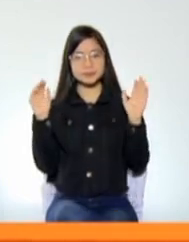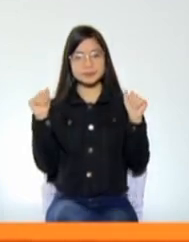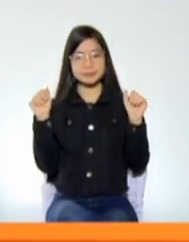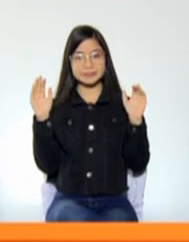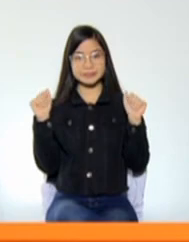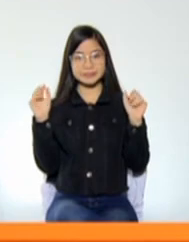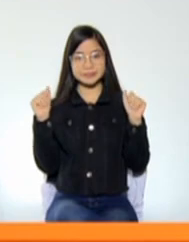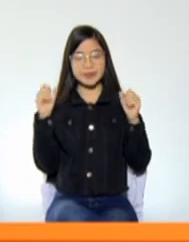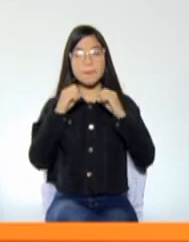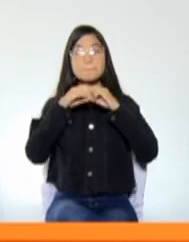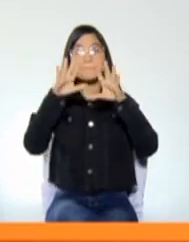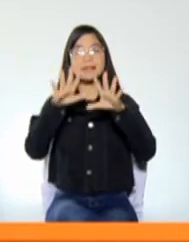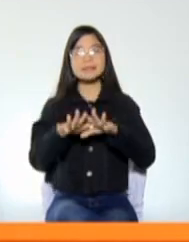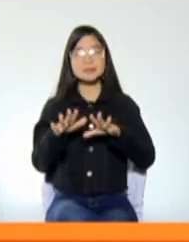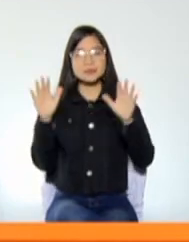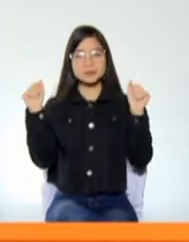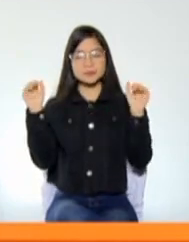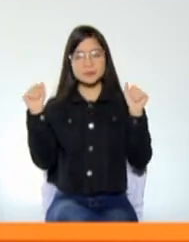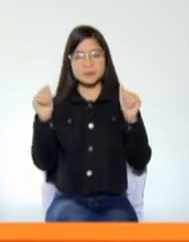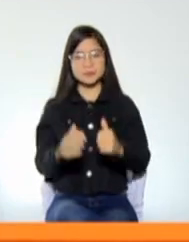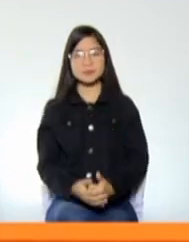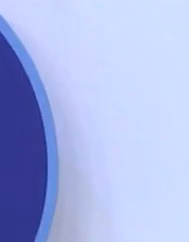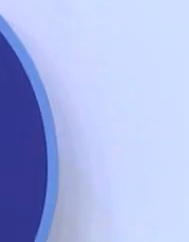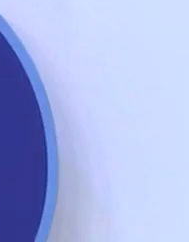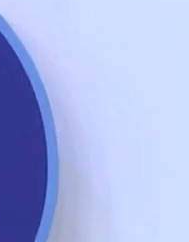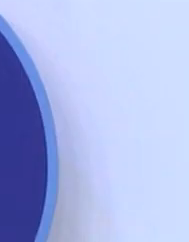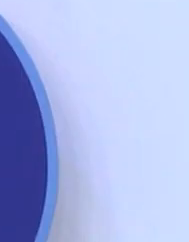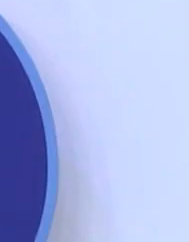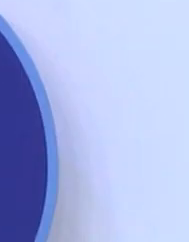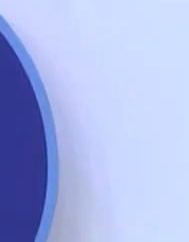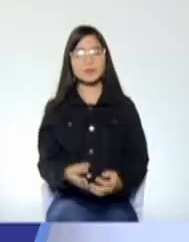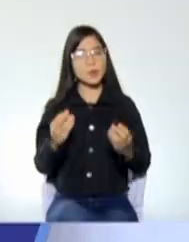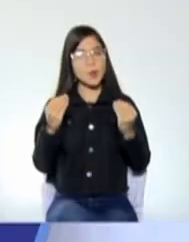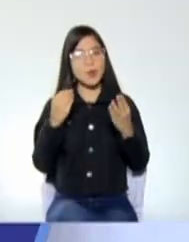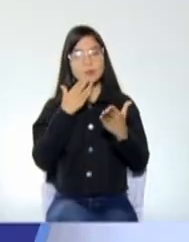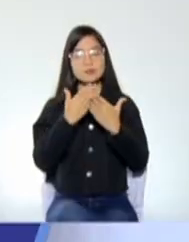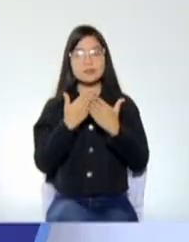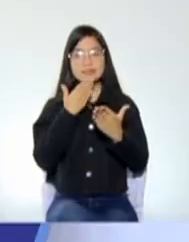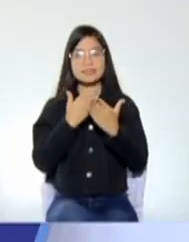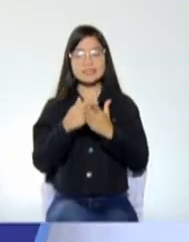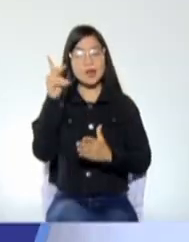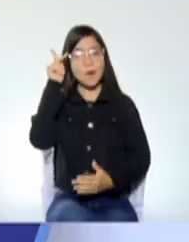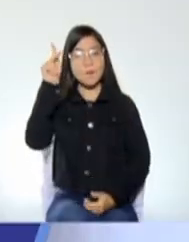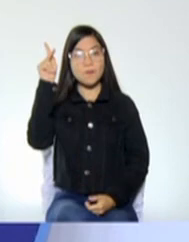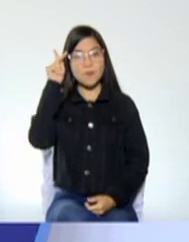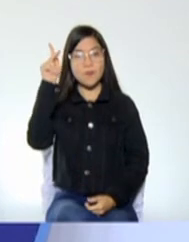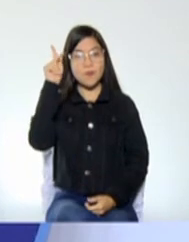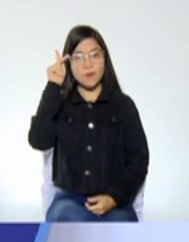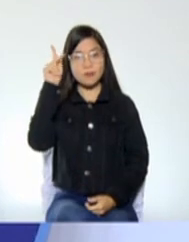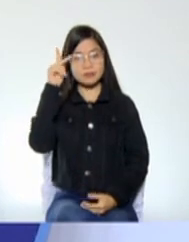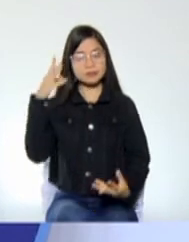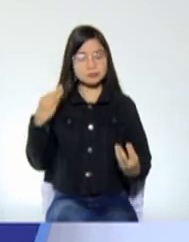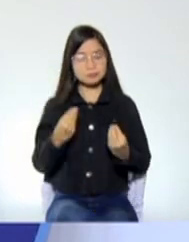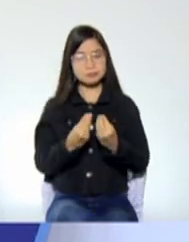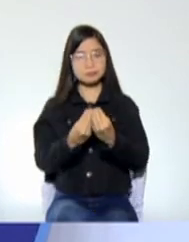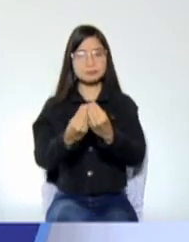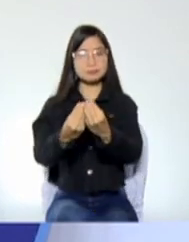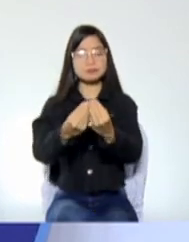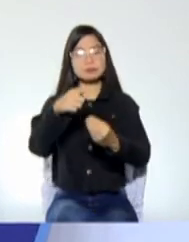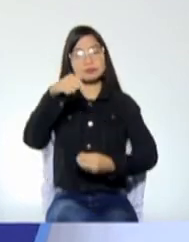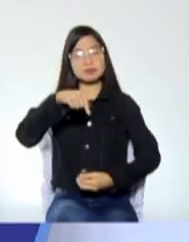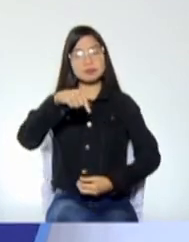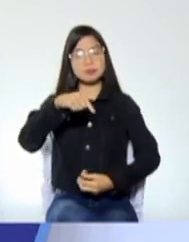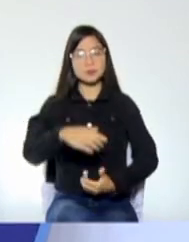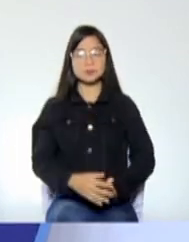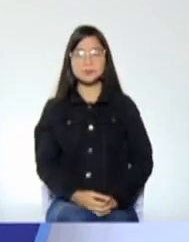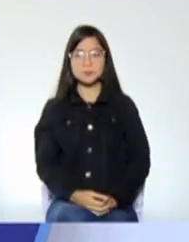oportunidad. Muchas bendiciones. Chao. Muchas gracias a nuestros profesores que nos acompañaron en este